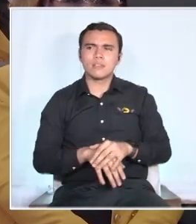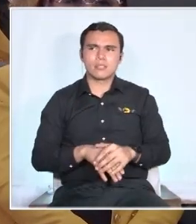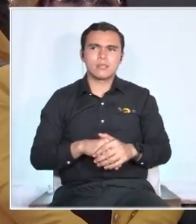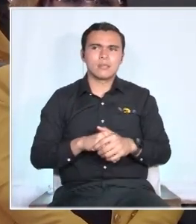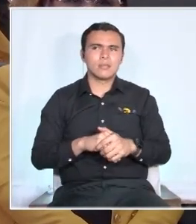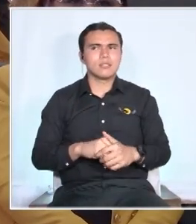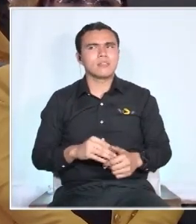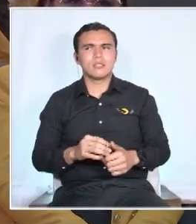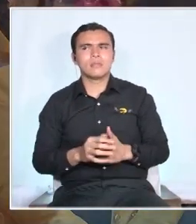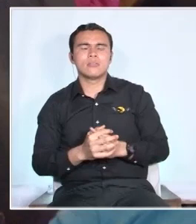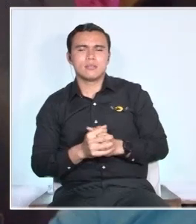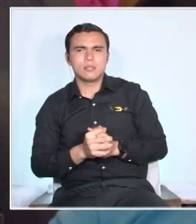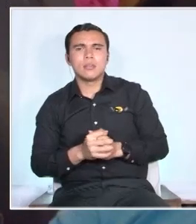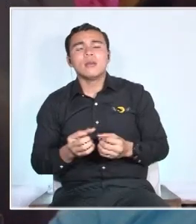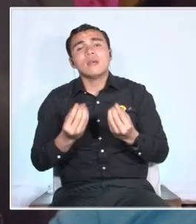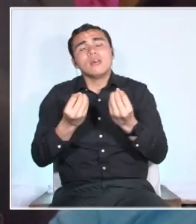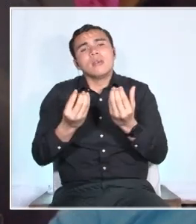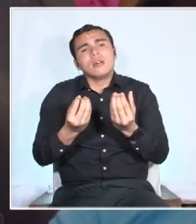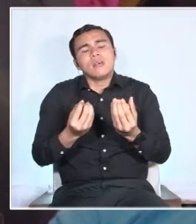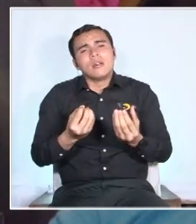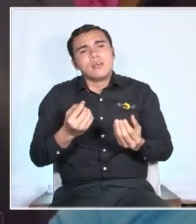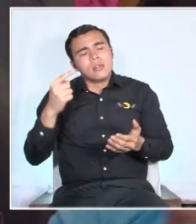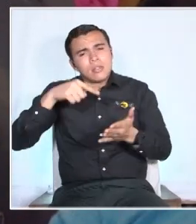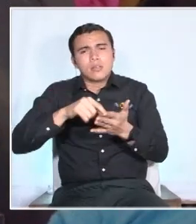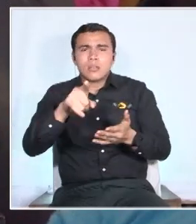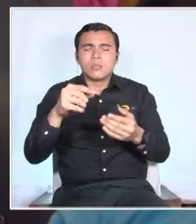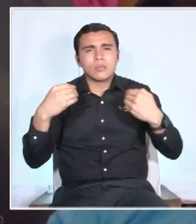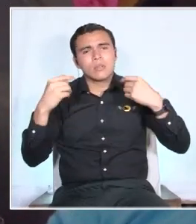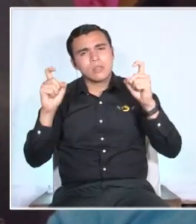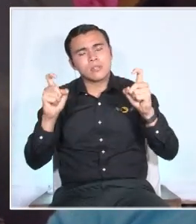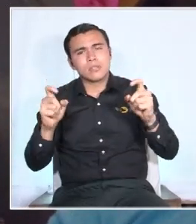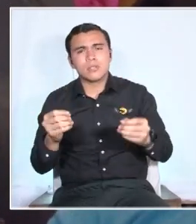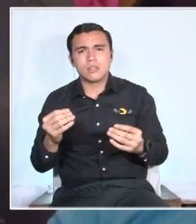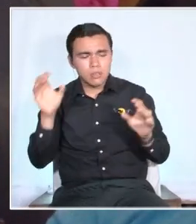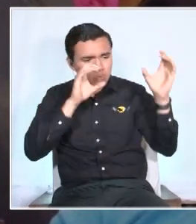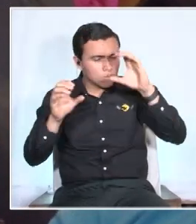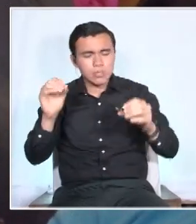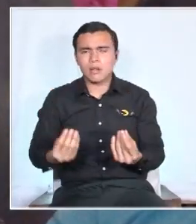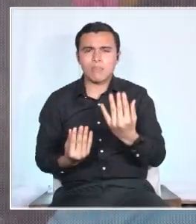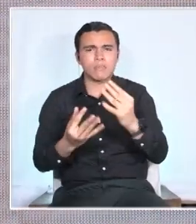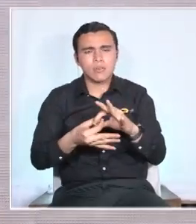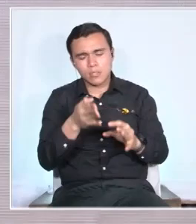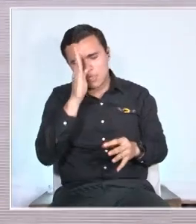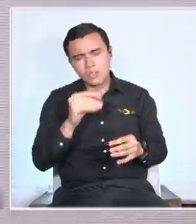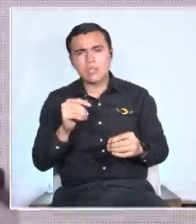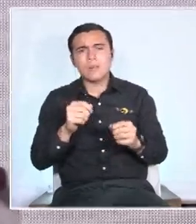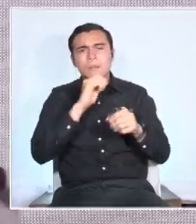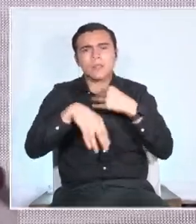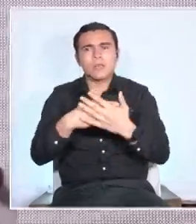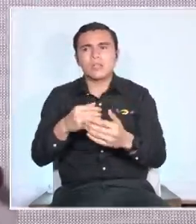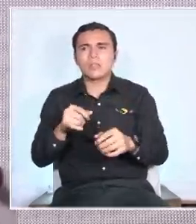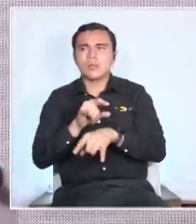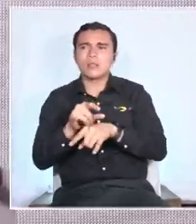sobrepasa todas las excusas. Por eso es necesario que usted busque el fuego de Dios, para que toda excusa se desvanezca